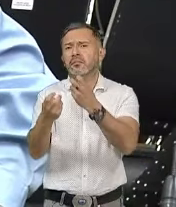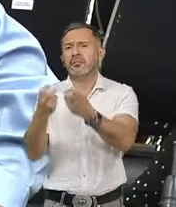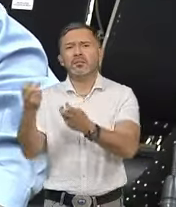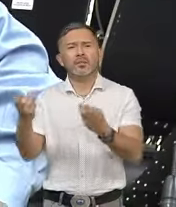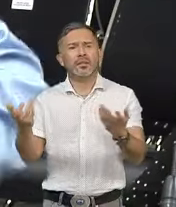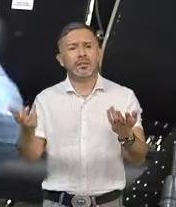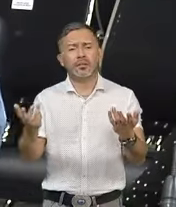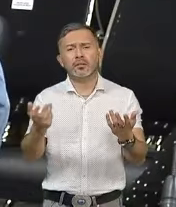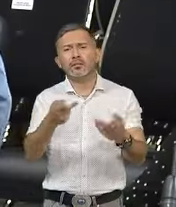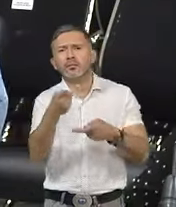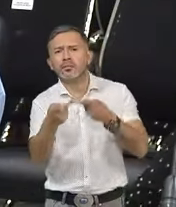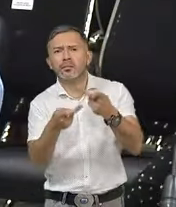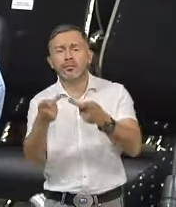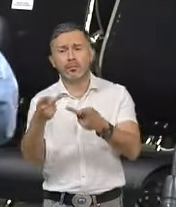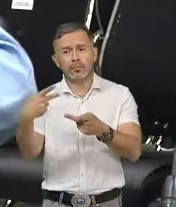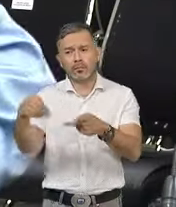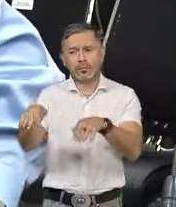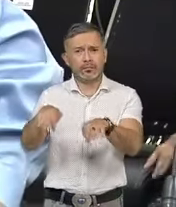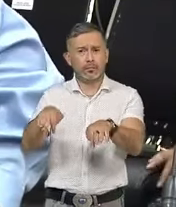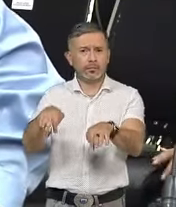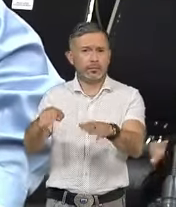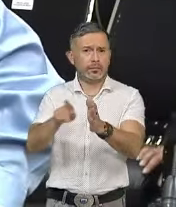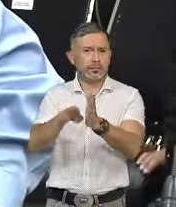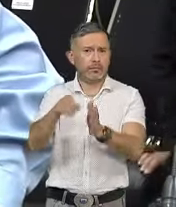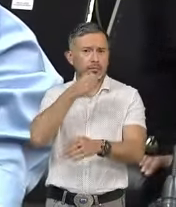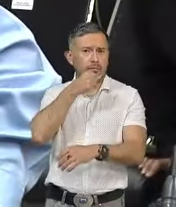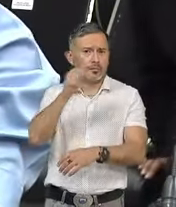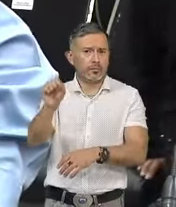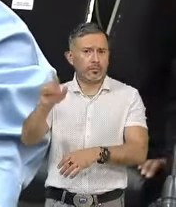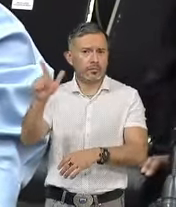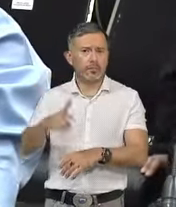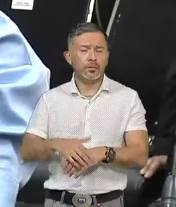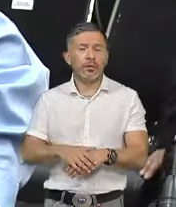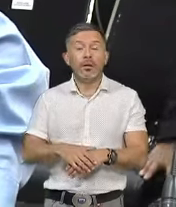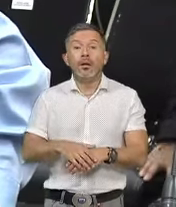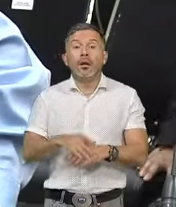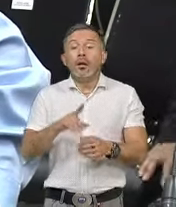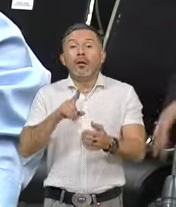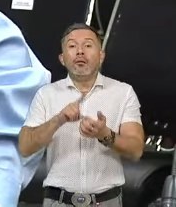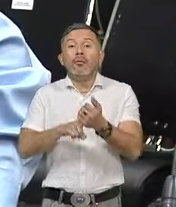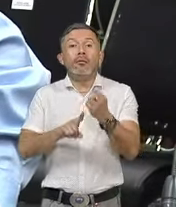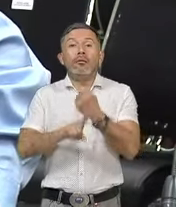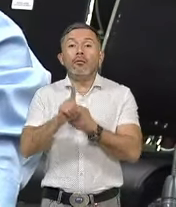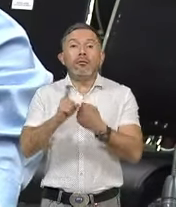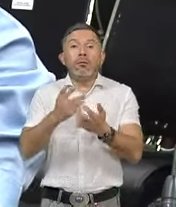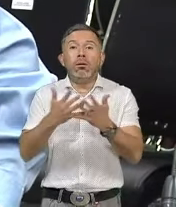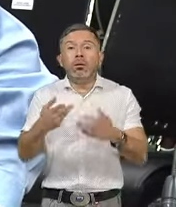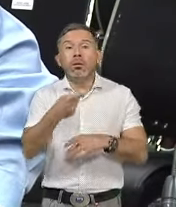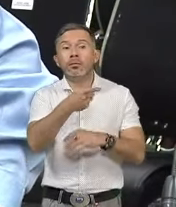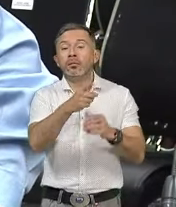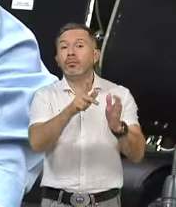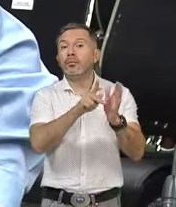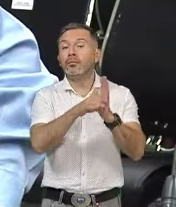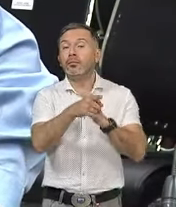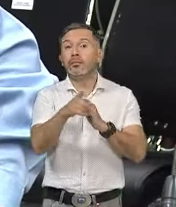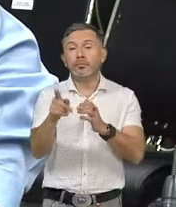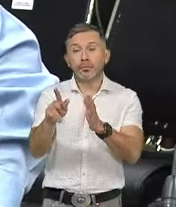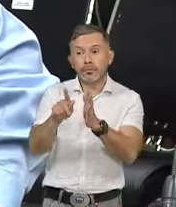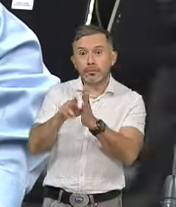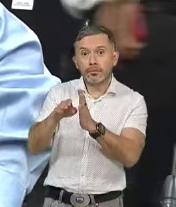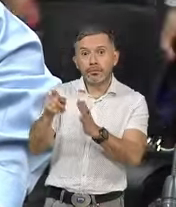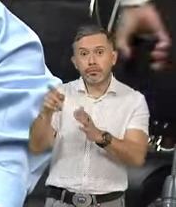un gran problema que tenemos es que en la clase política se quiere que la prensa haga